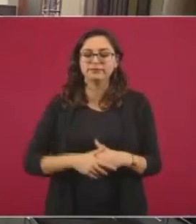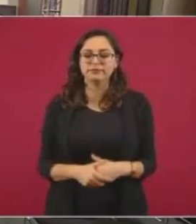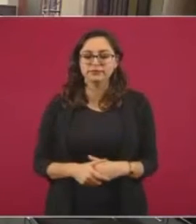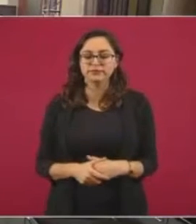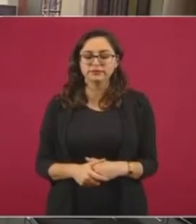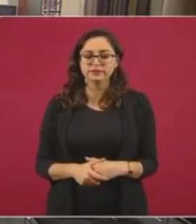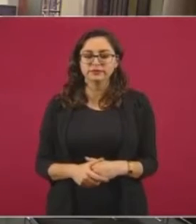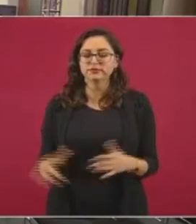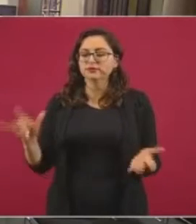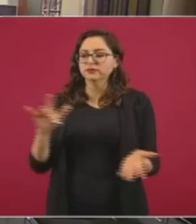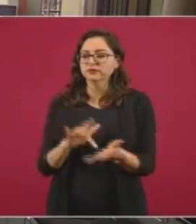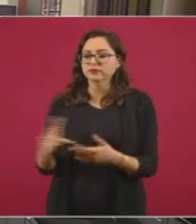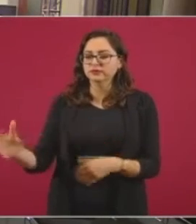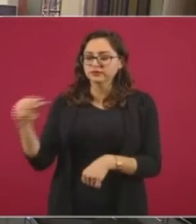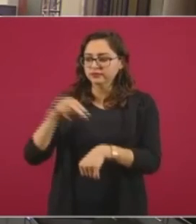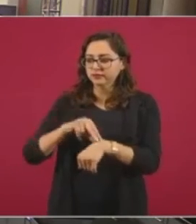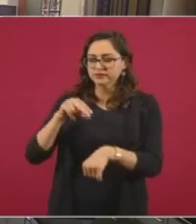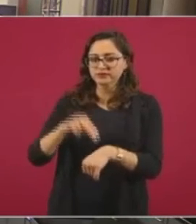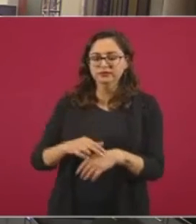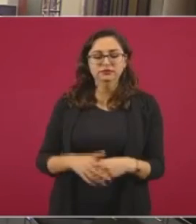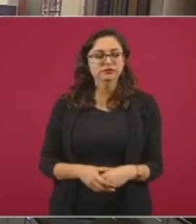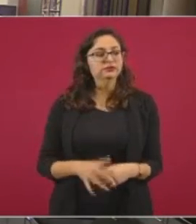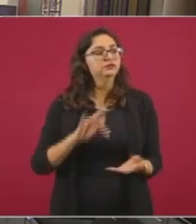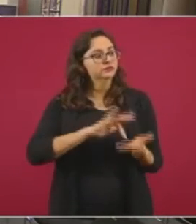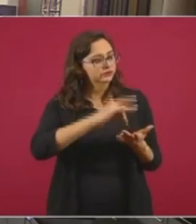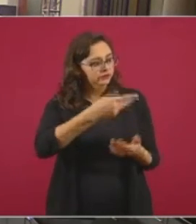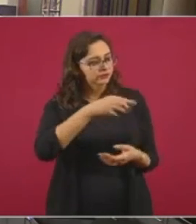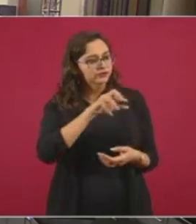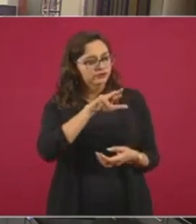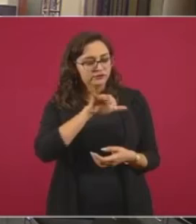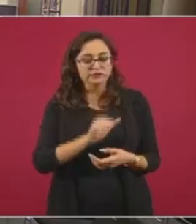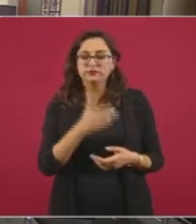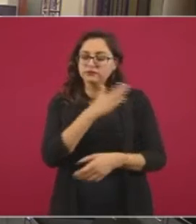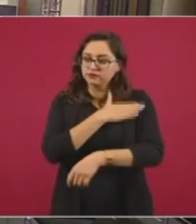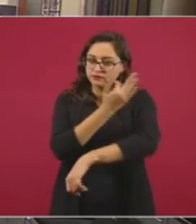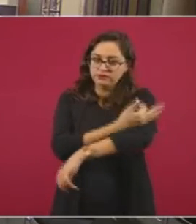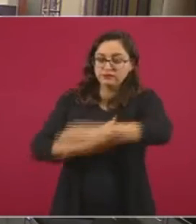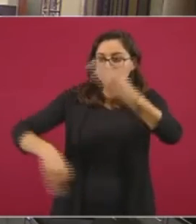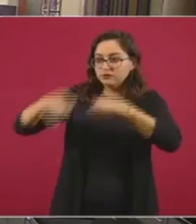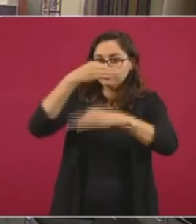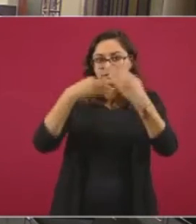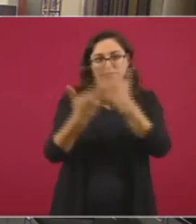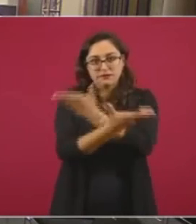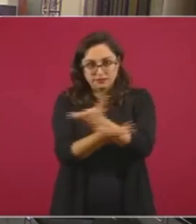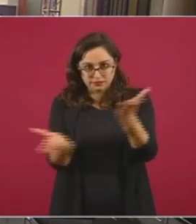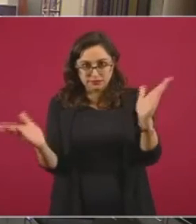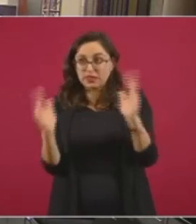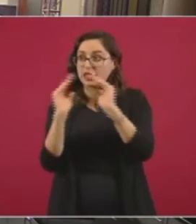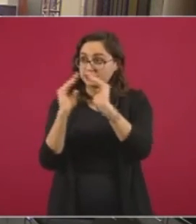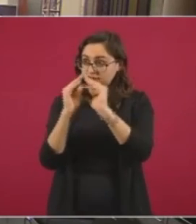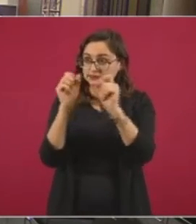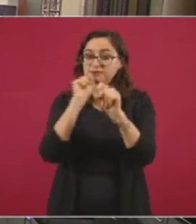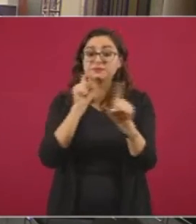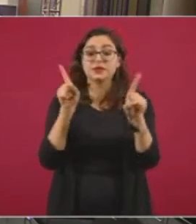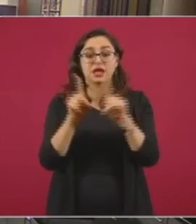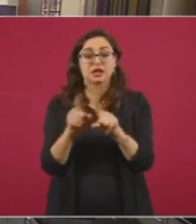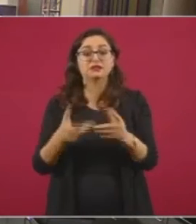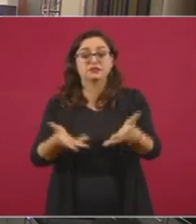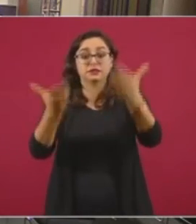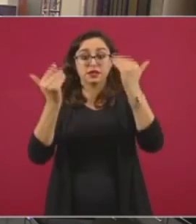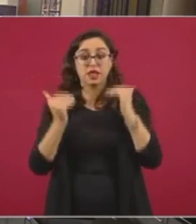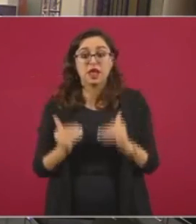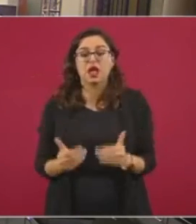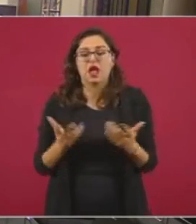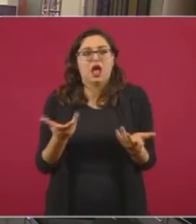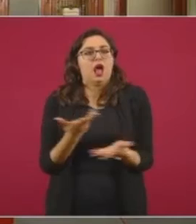doctora. Muchísimas gracias, María. Buenas tardes a todas y a todos en casa. Y ahora empezaremos a ver cuál es el